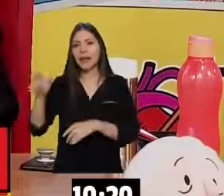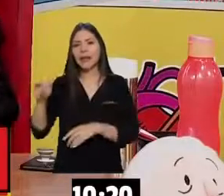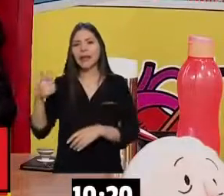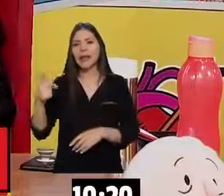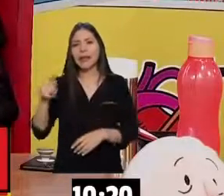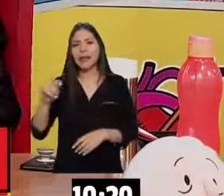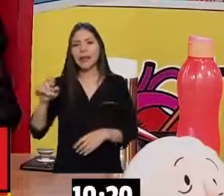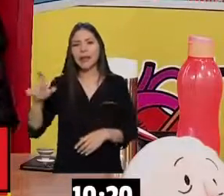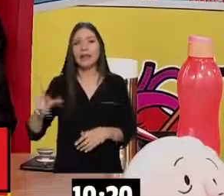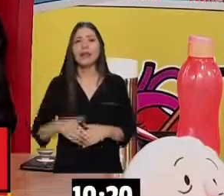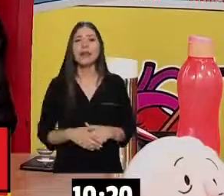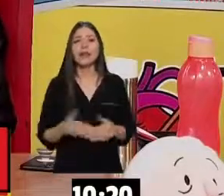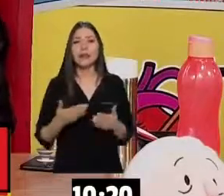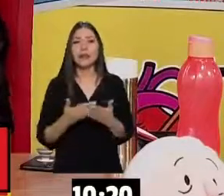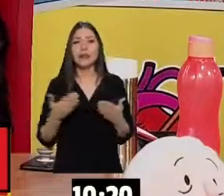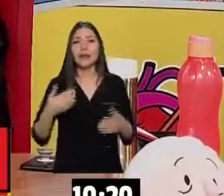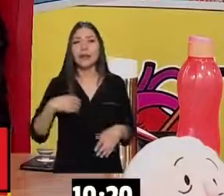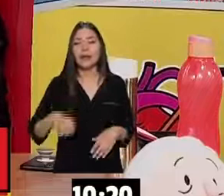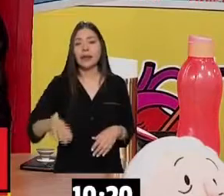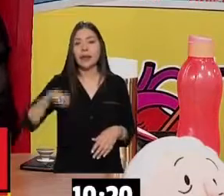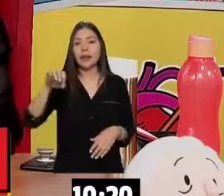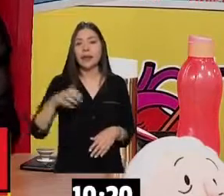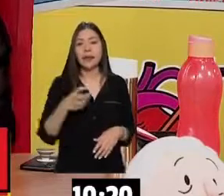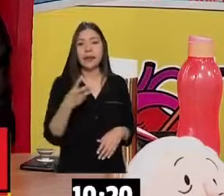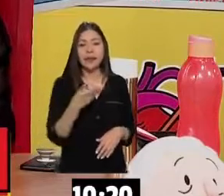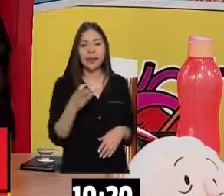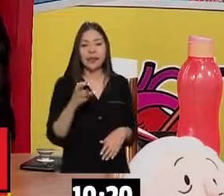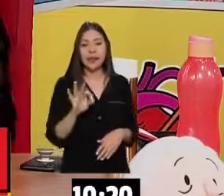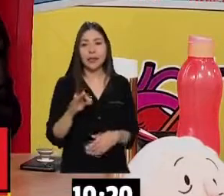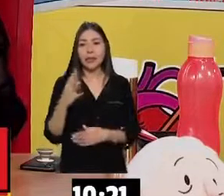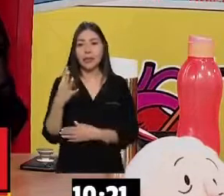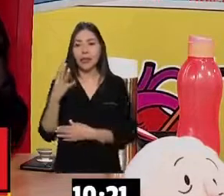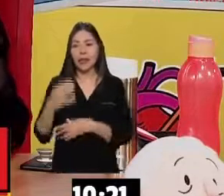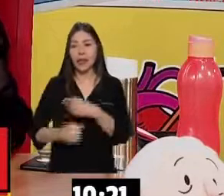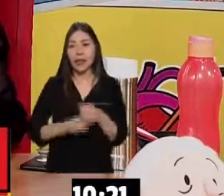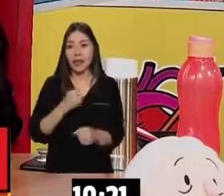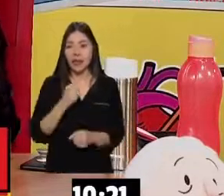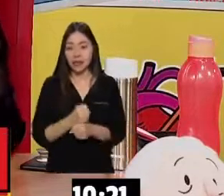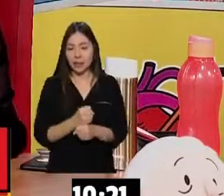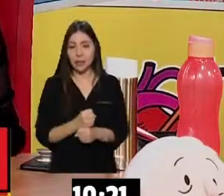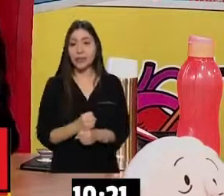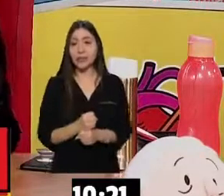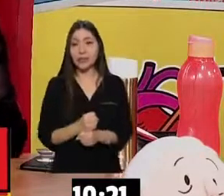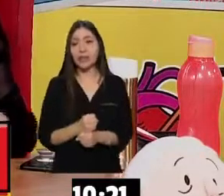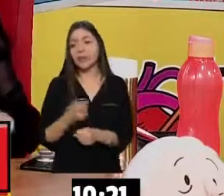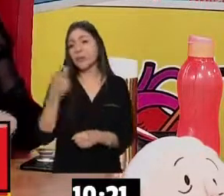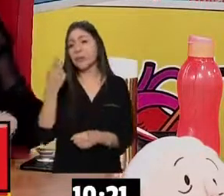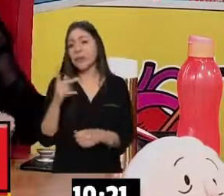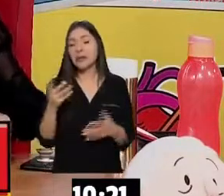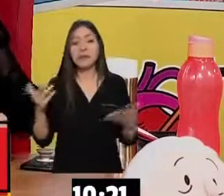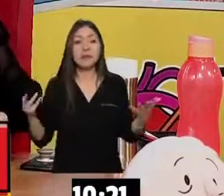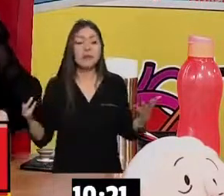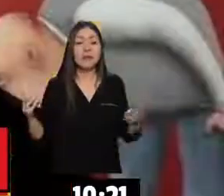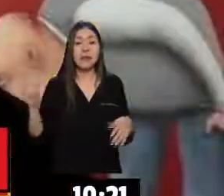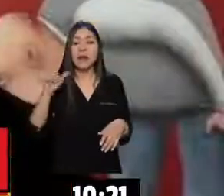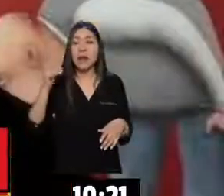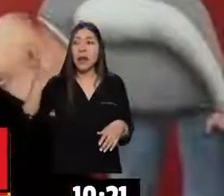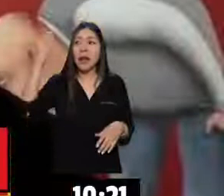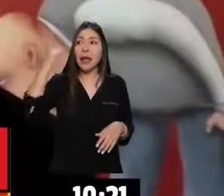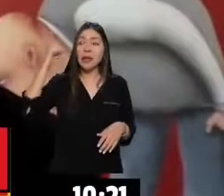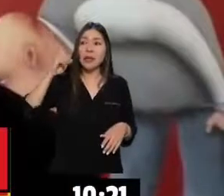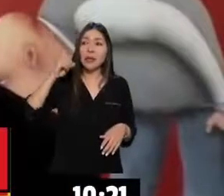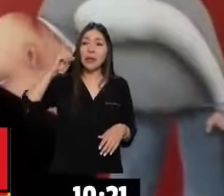Hoy cumplo 344 años. Y por un error divino, que cuando está Dios